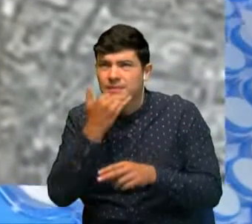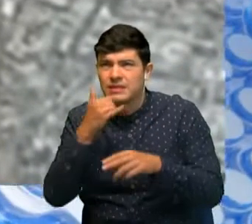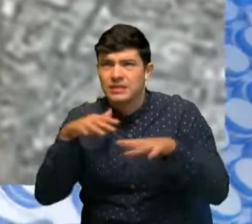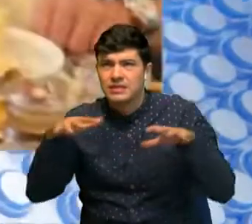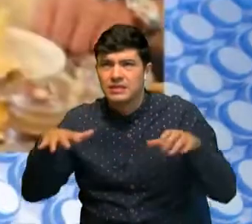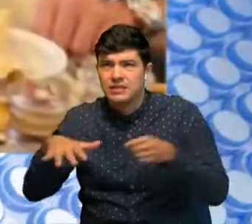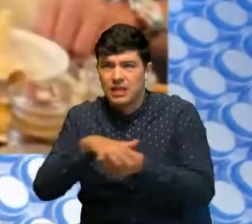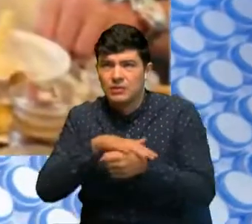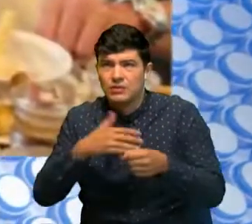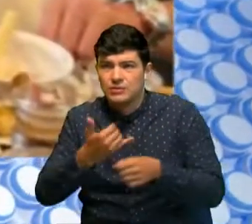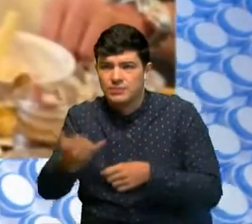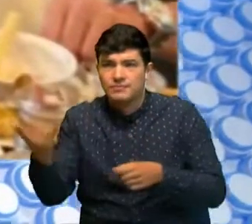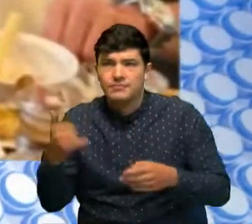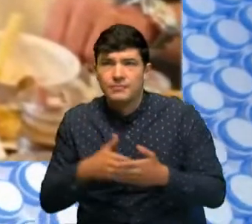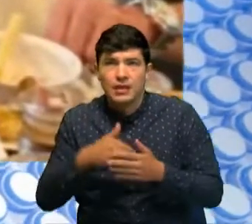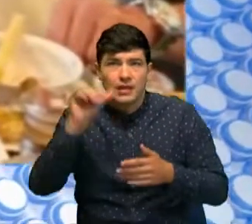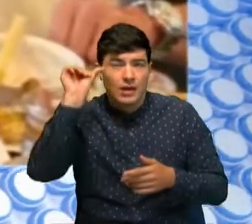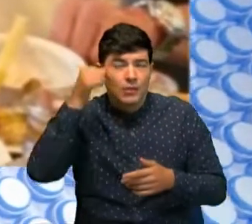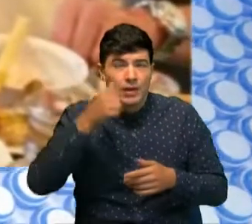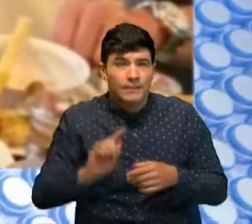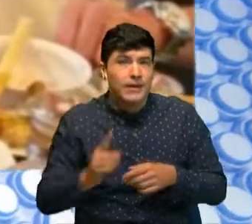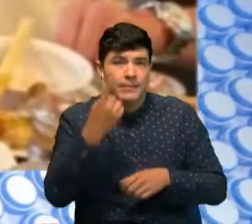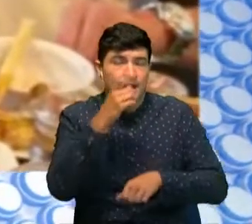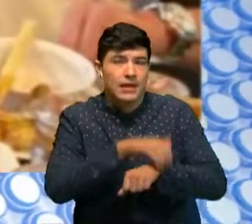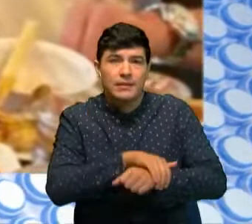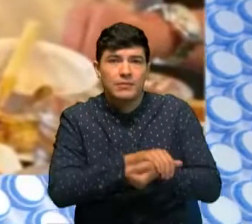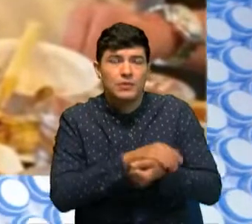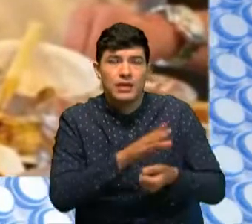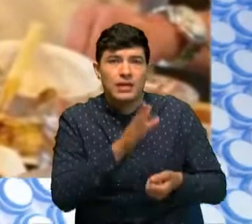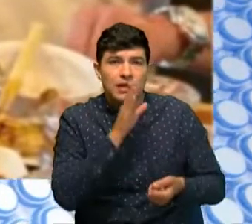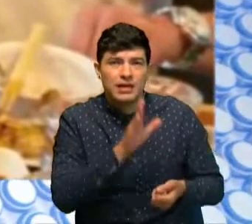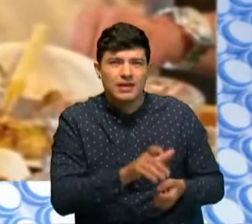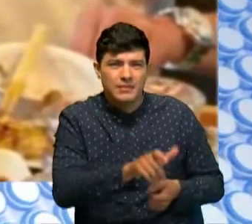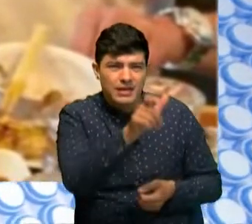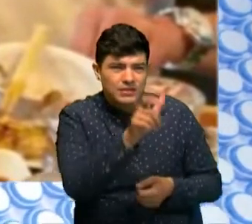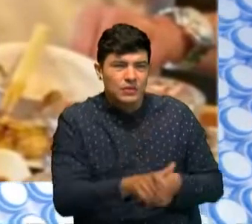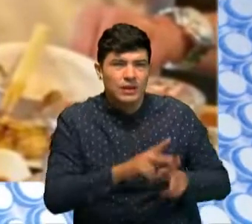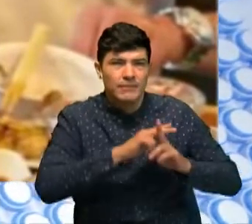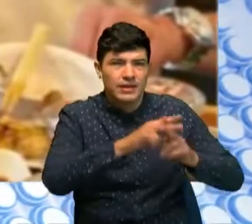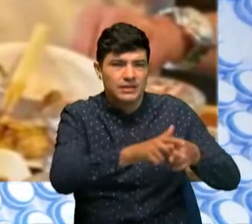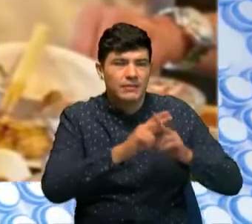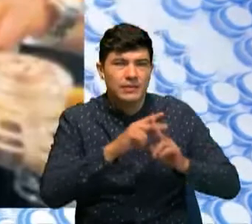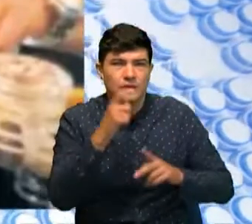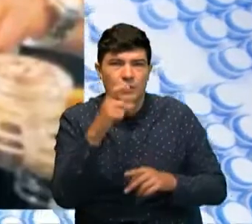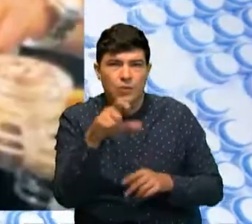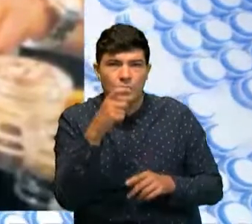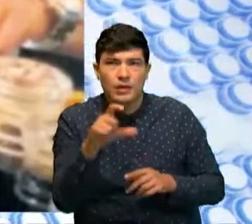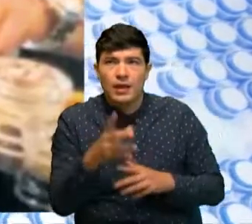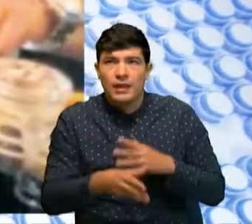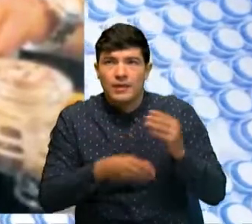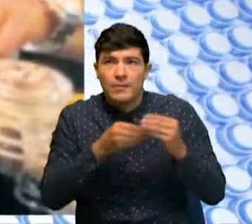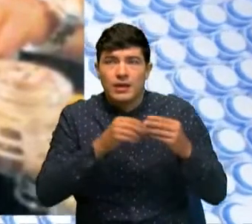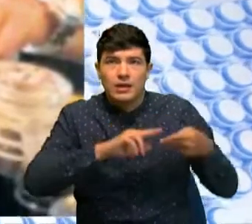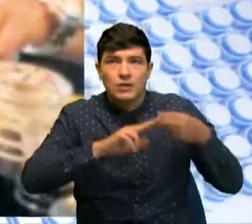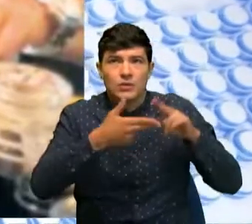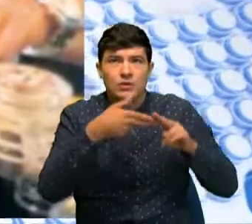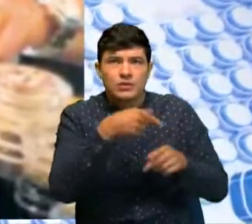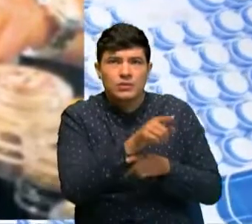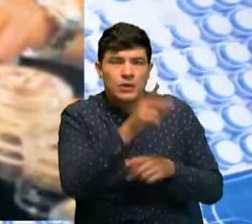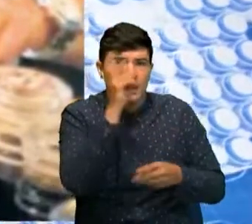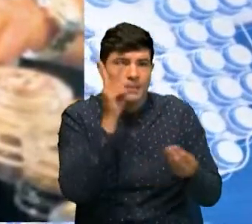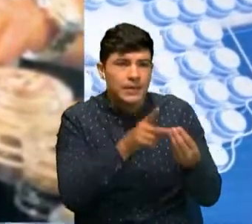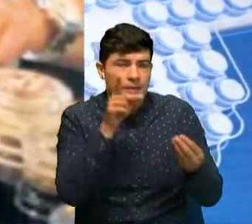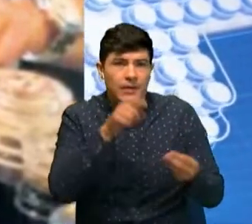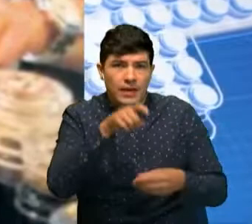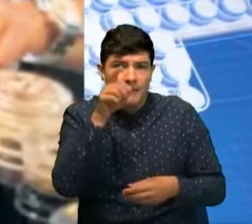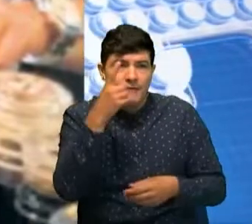operativo. Recordemos que la primera captura se trató de un prestamista en Cúcuta y que señalaron que la víctima